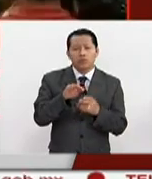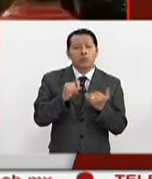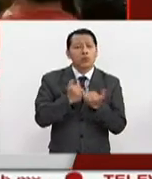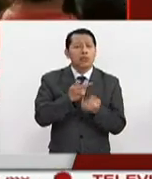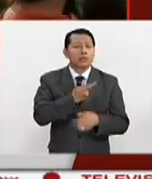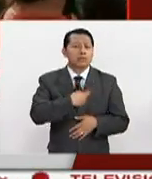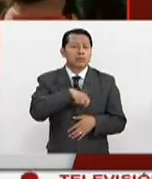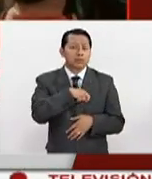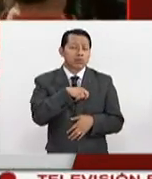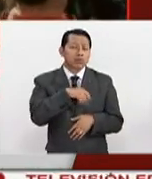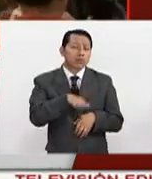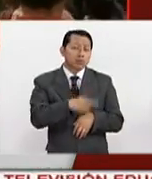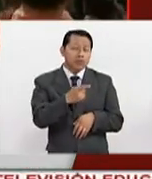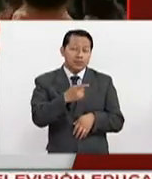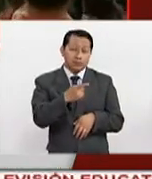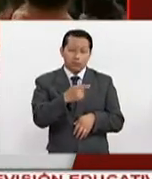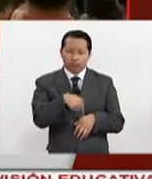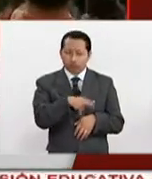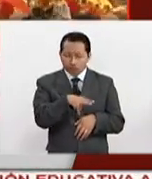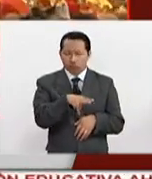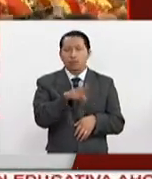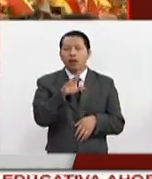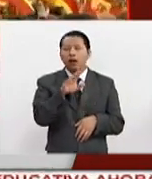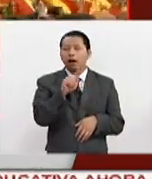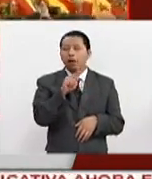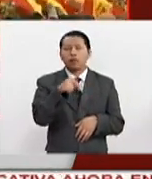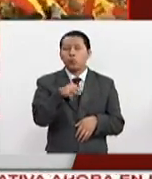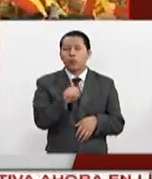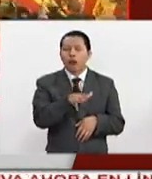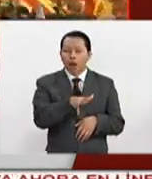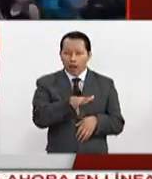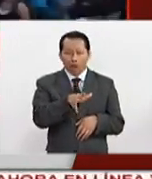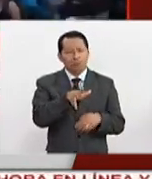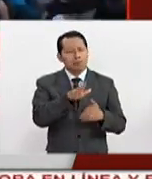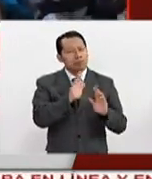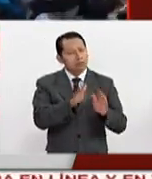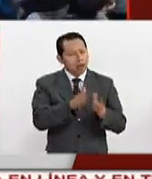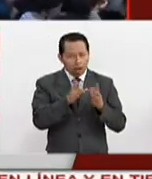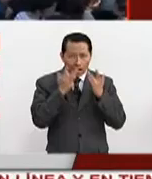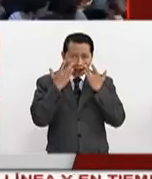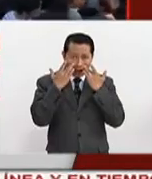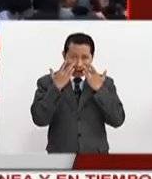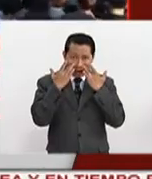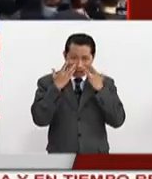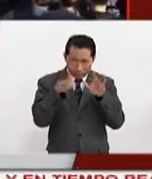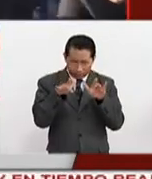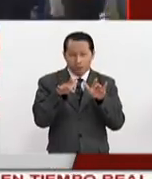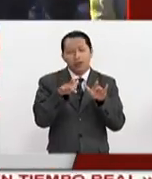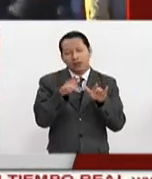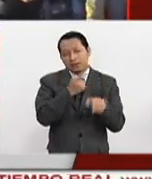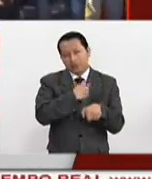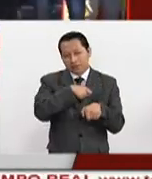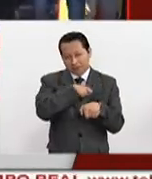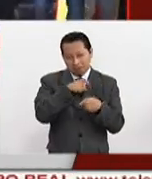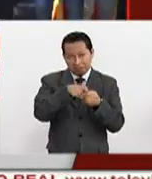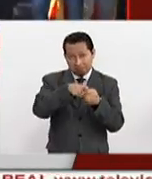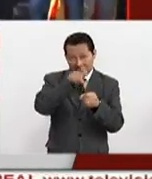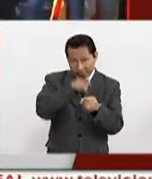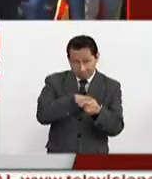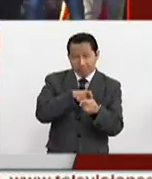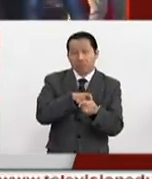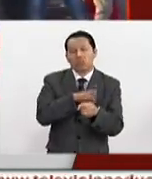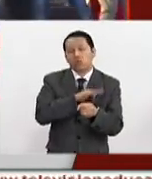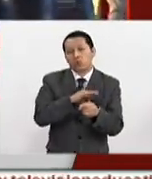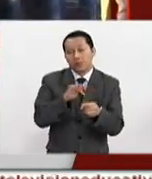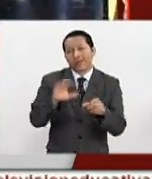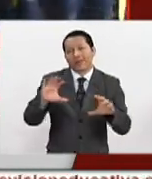también si Cataluña deja de formar parte o sea, de la unidad española, pues bueno, también es un asunto que incumbe